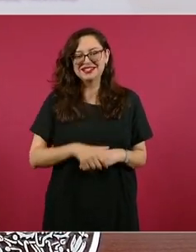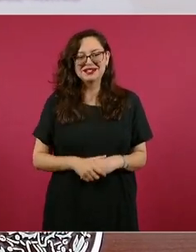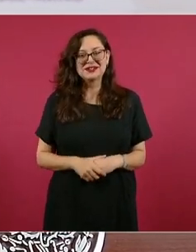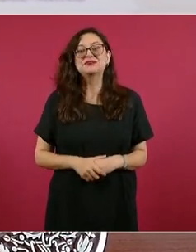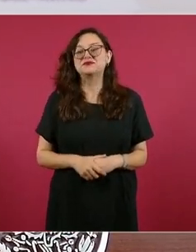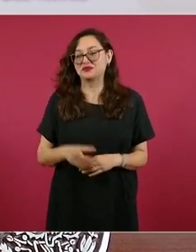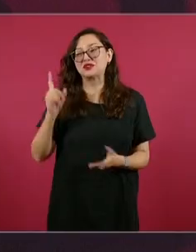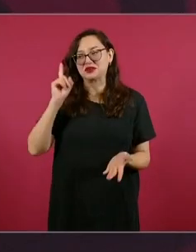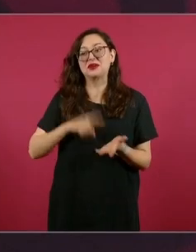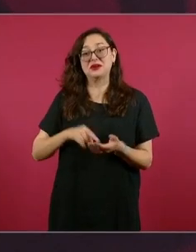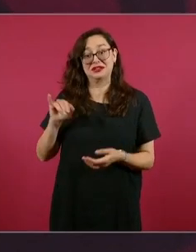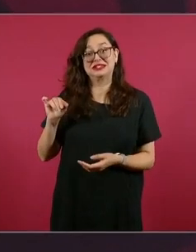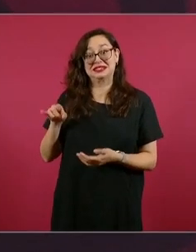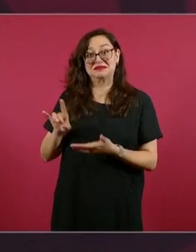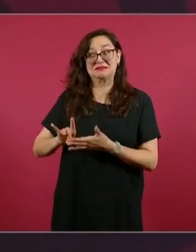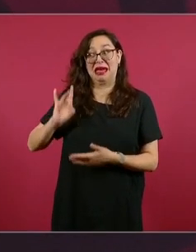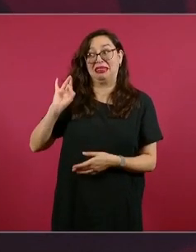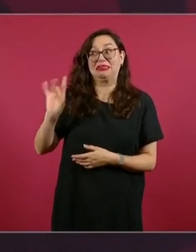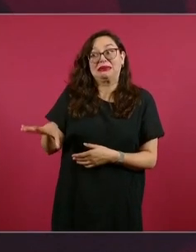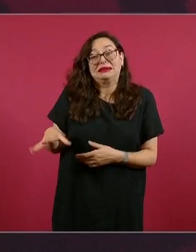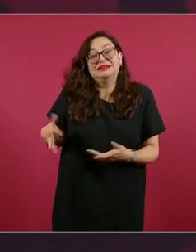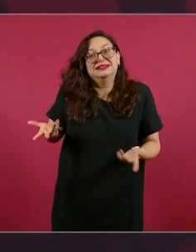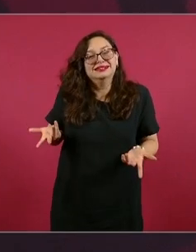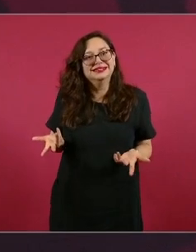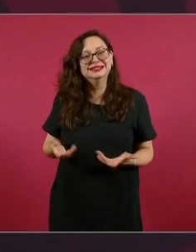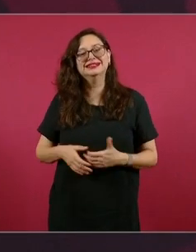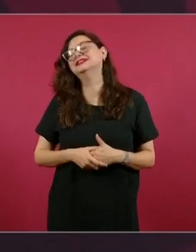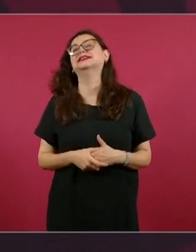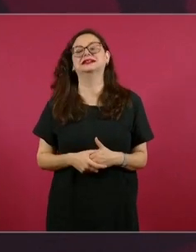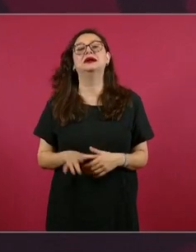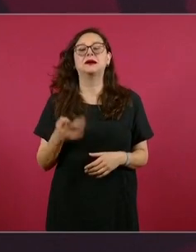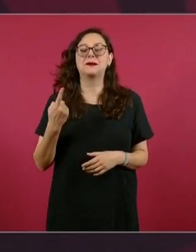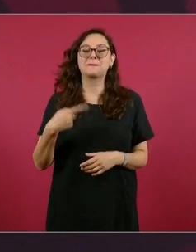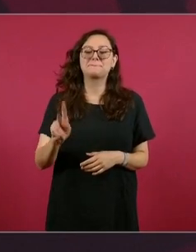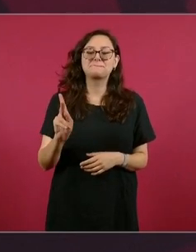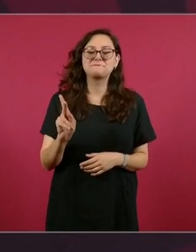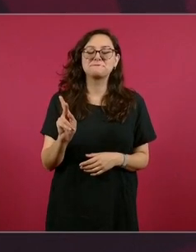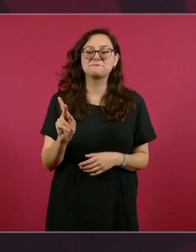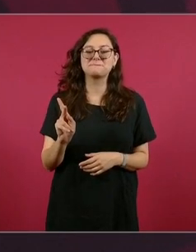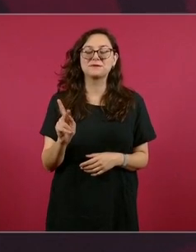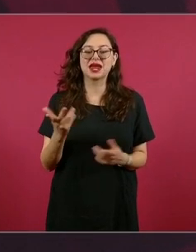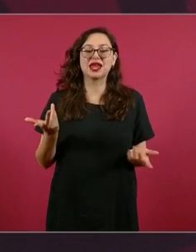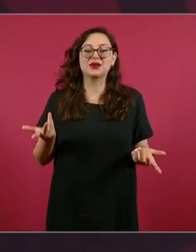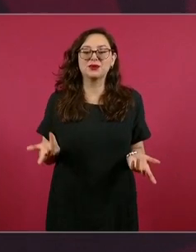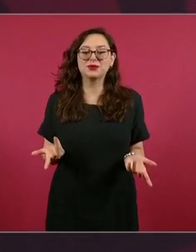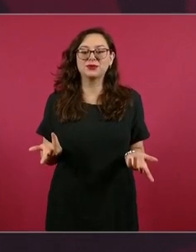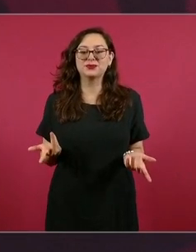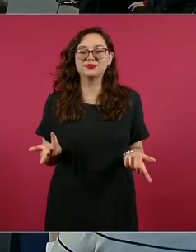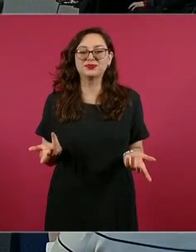Yo creo que se la mando, pero pero eso es lo que